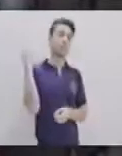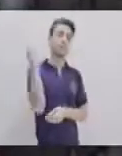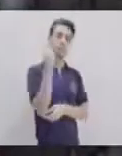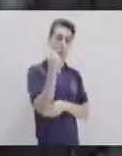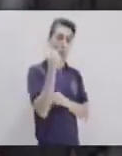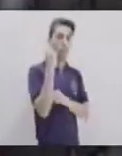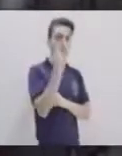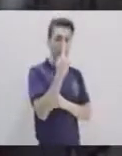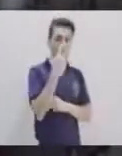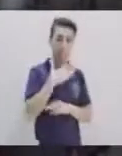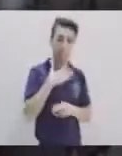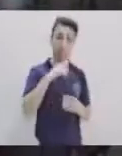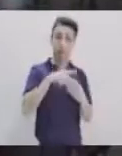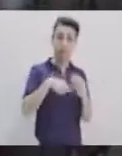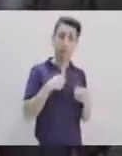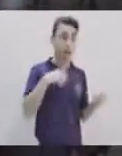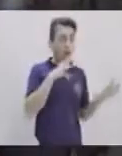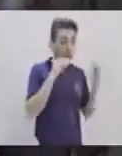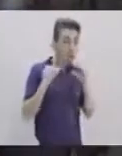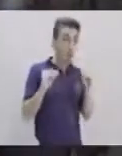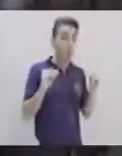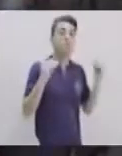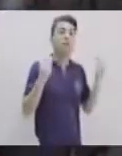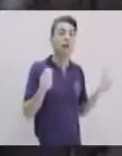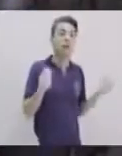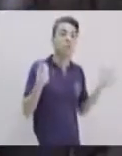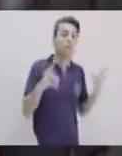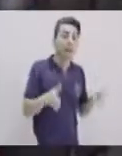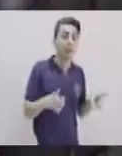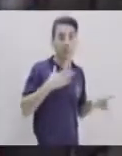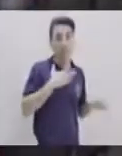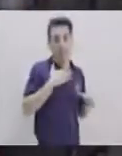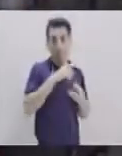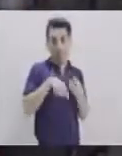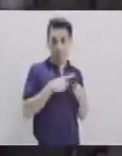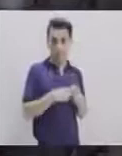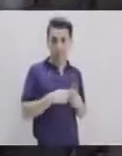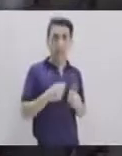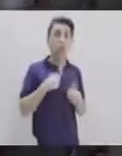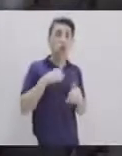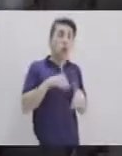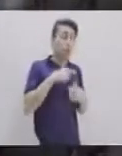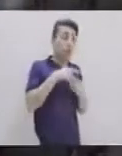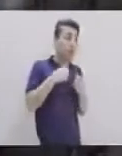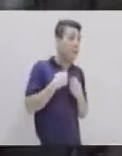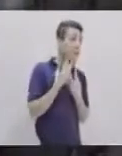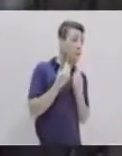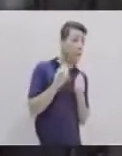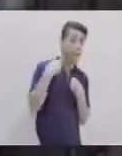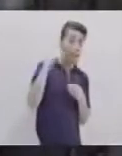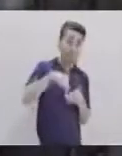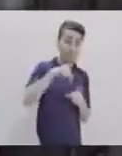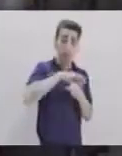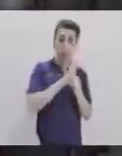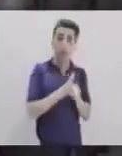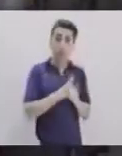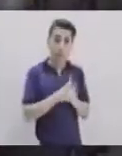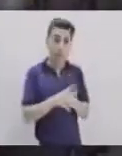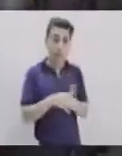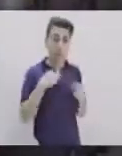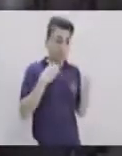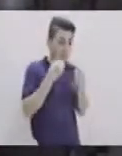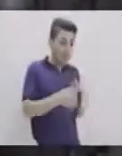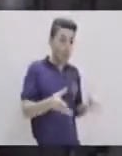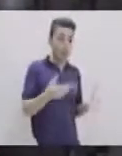importante que como familias hablemos de lo que nos está pasando, de los miedos que estamos enfrentando también ante las pérdidas